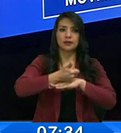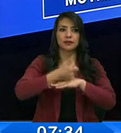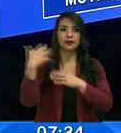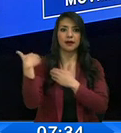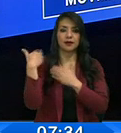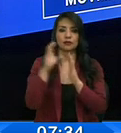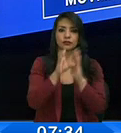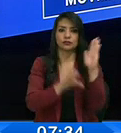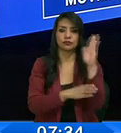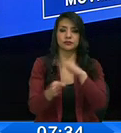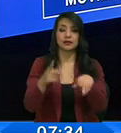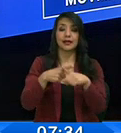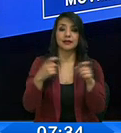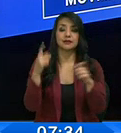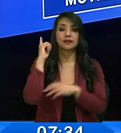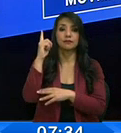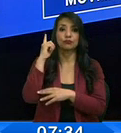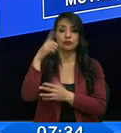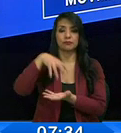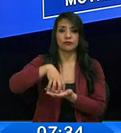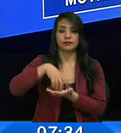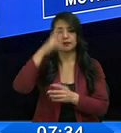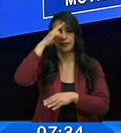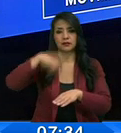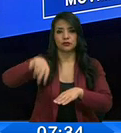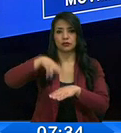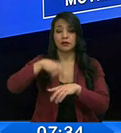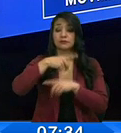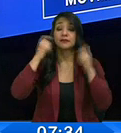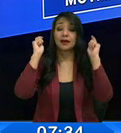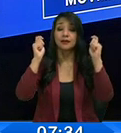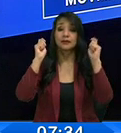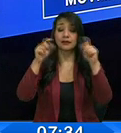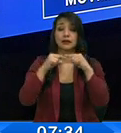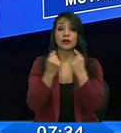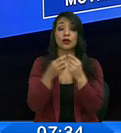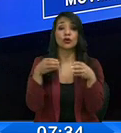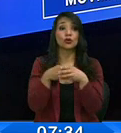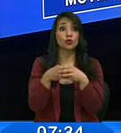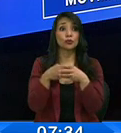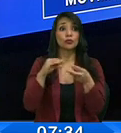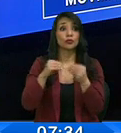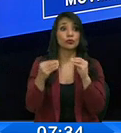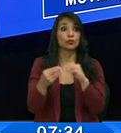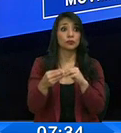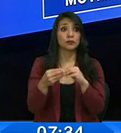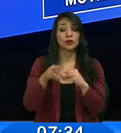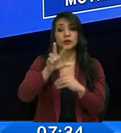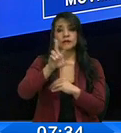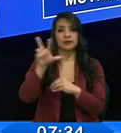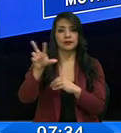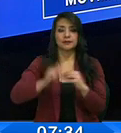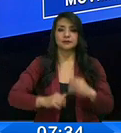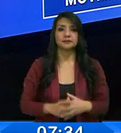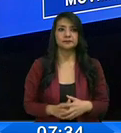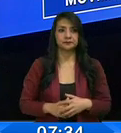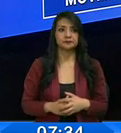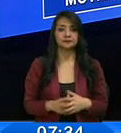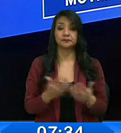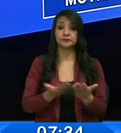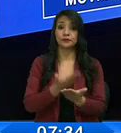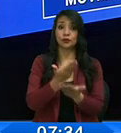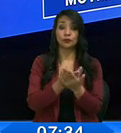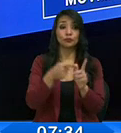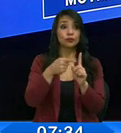ex diputada provincial y nacional. Ella es candidata por el movimiento Juntos Podemos Listas 33. Una de las propuestas